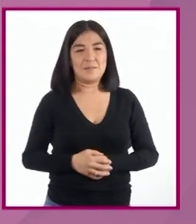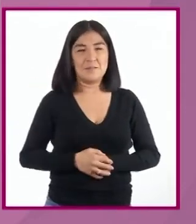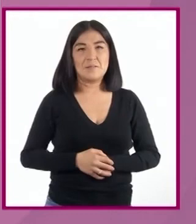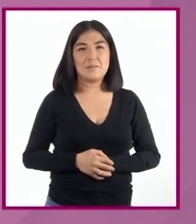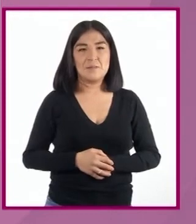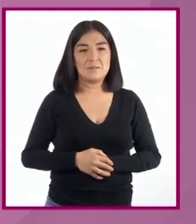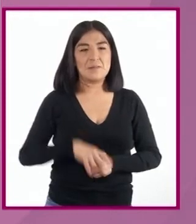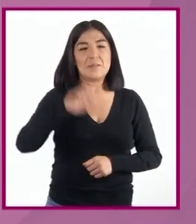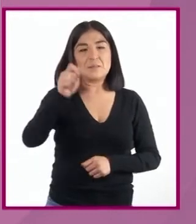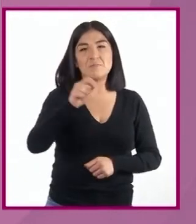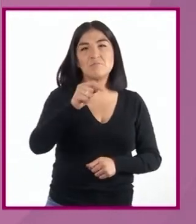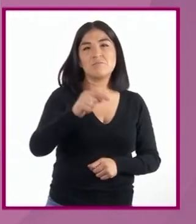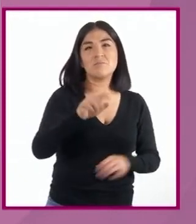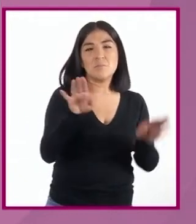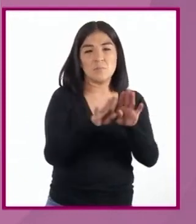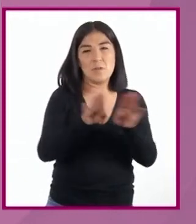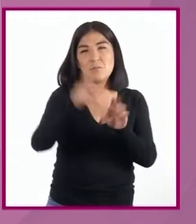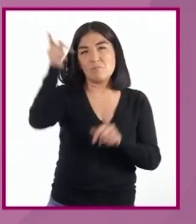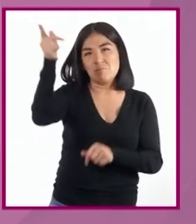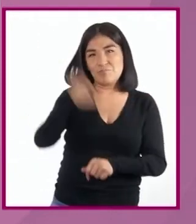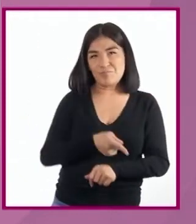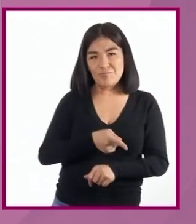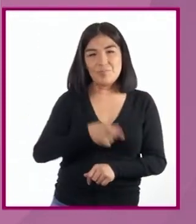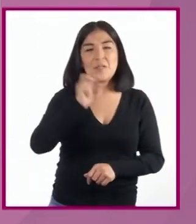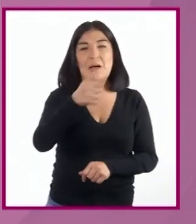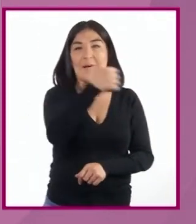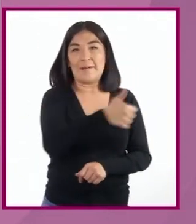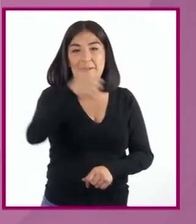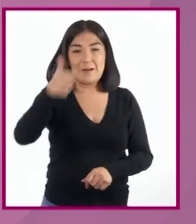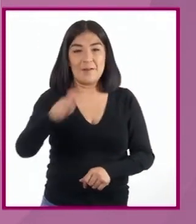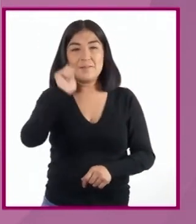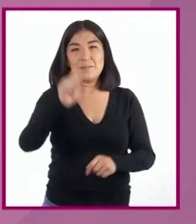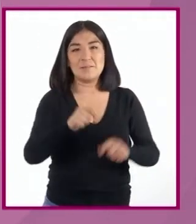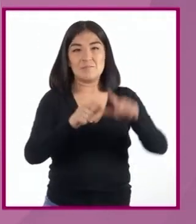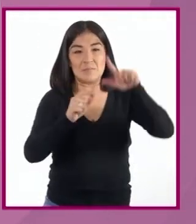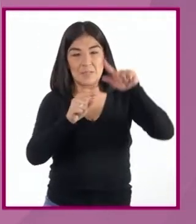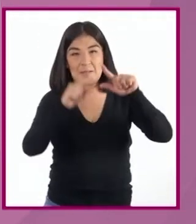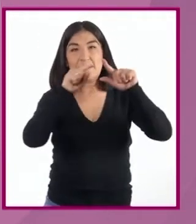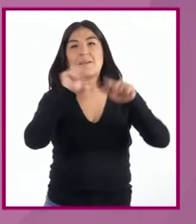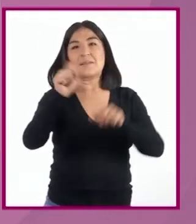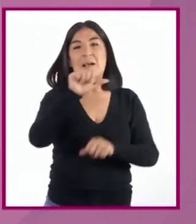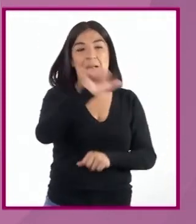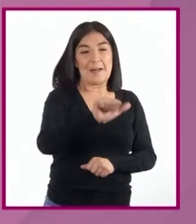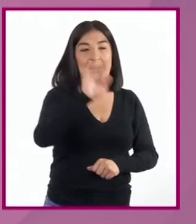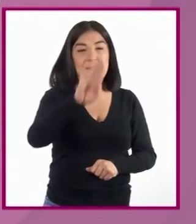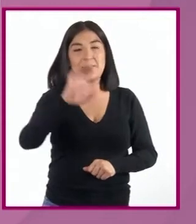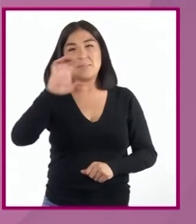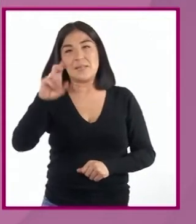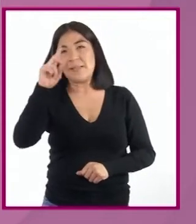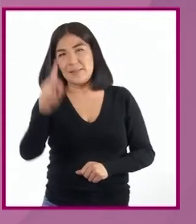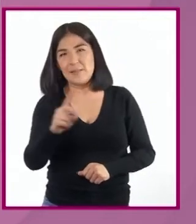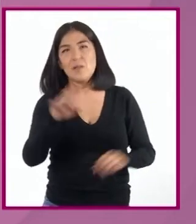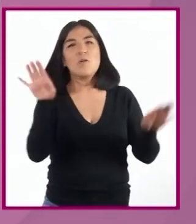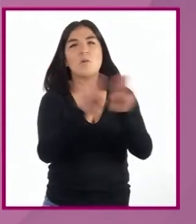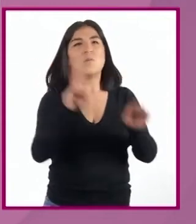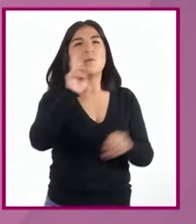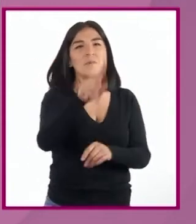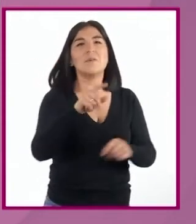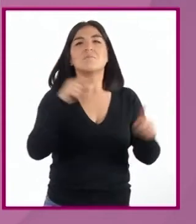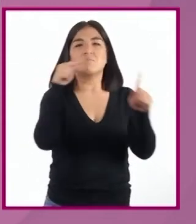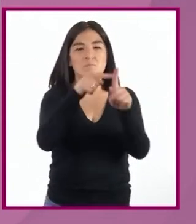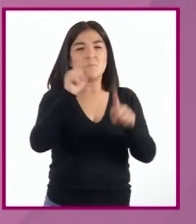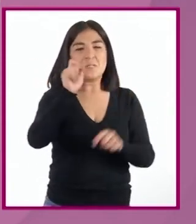diagonal, hacia arriba, de forma que cada uno de sus ángulos A, B, C y D se encuentren en el punto